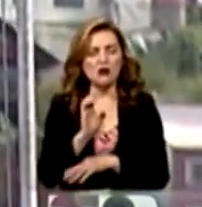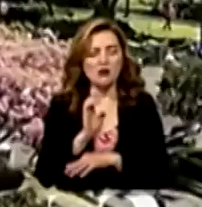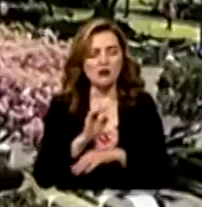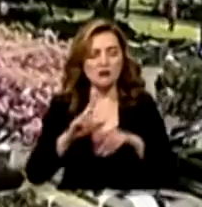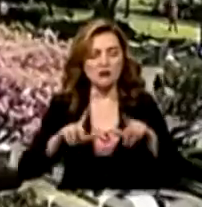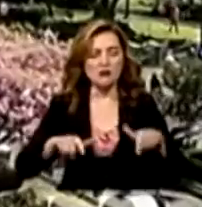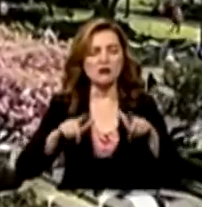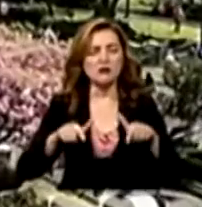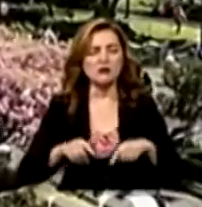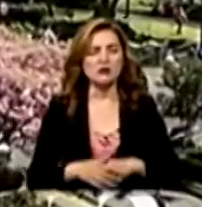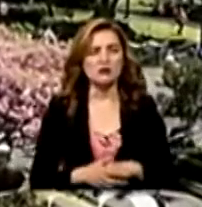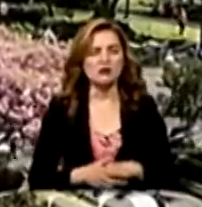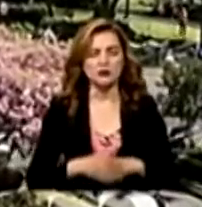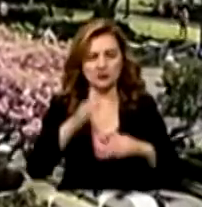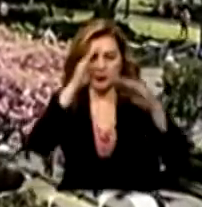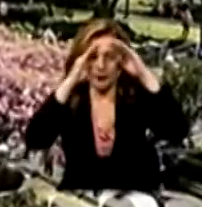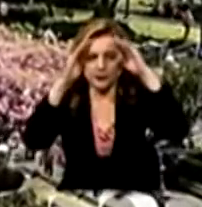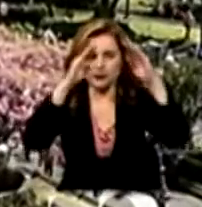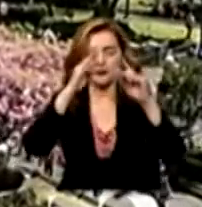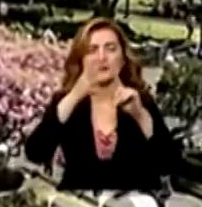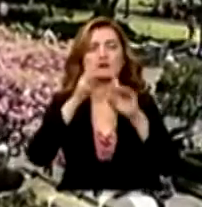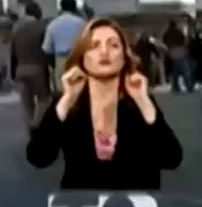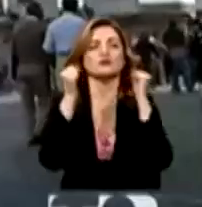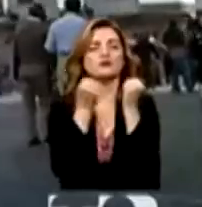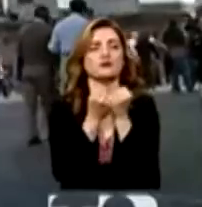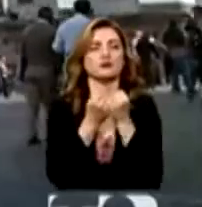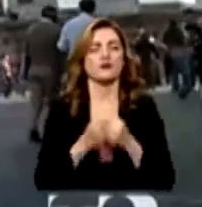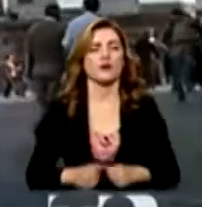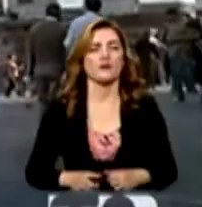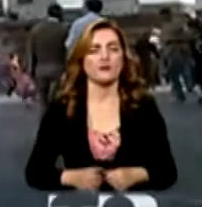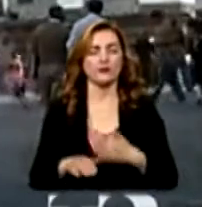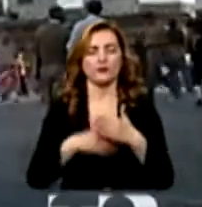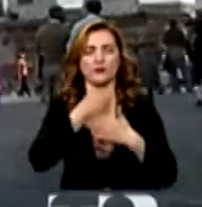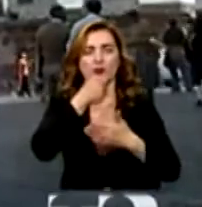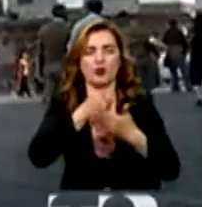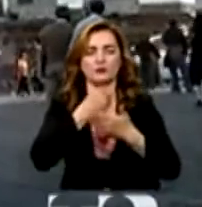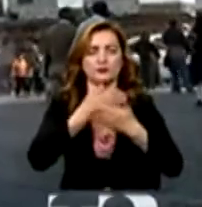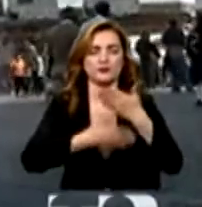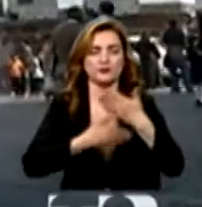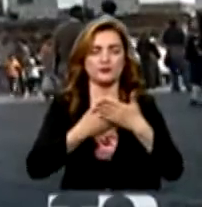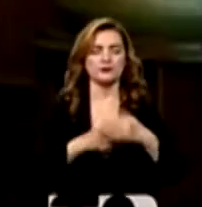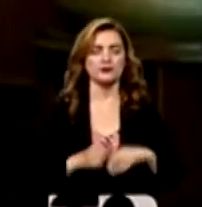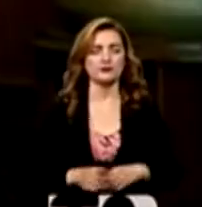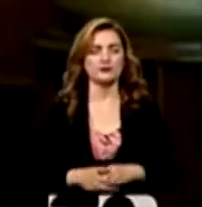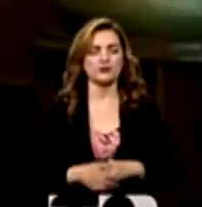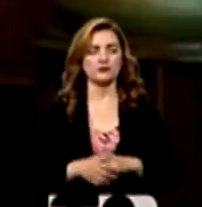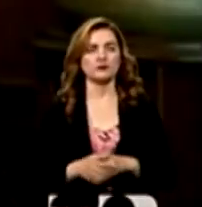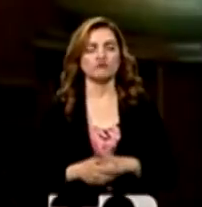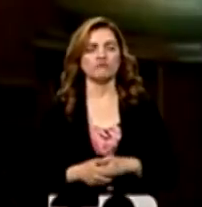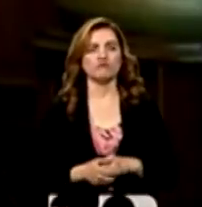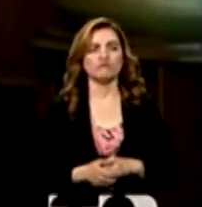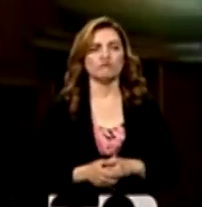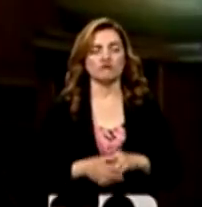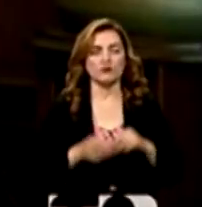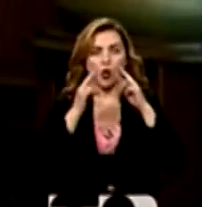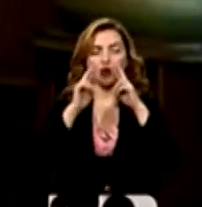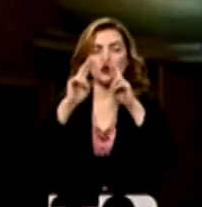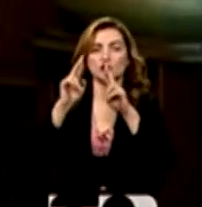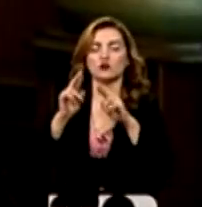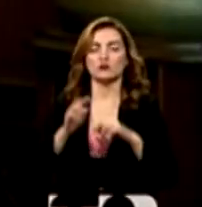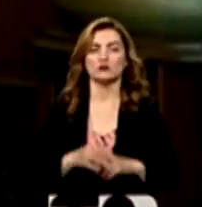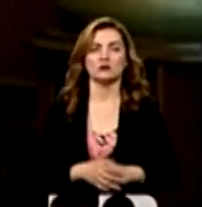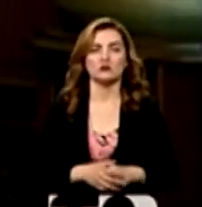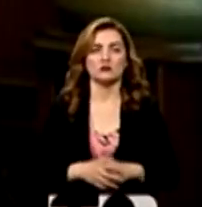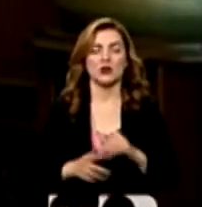Moreno, envió un saludo mediante sus redes sociales a los periodistas del Ecuador. Reconoció que desmontó la